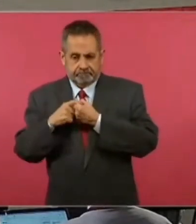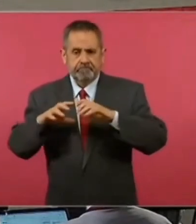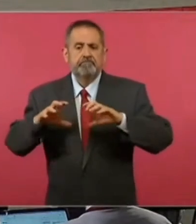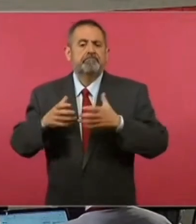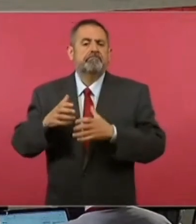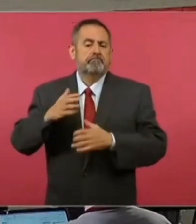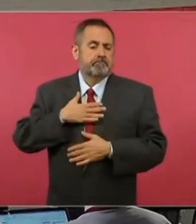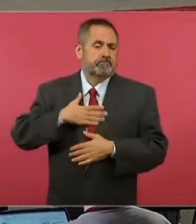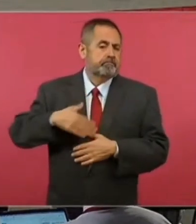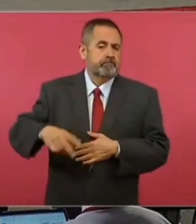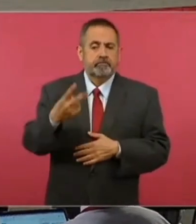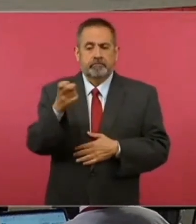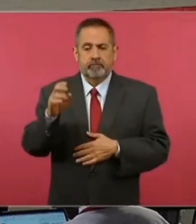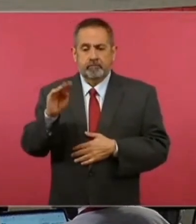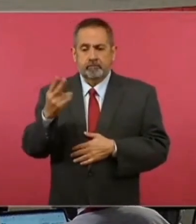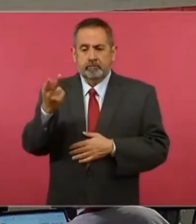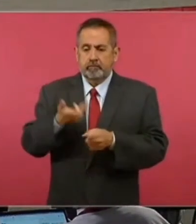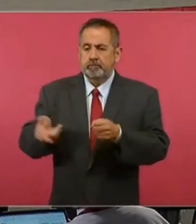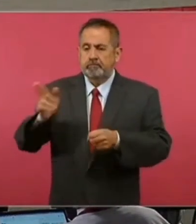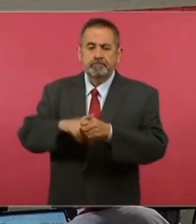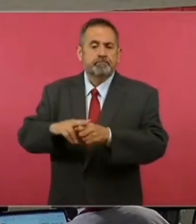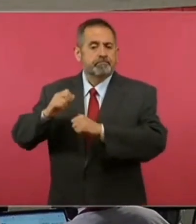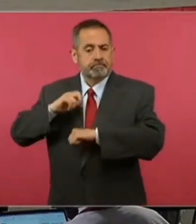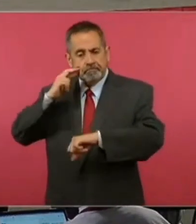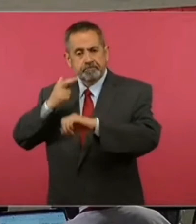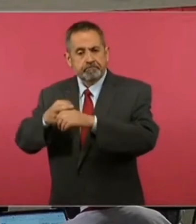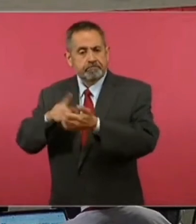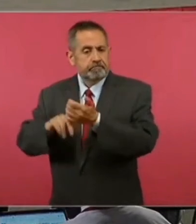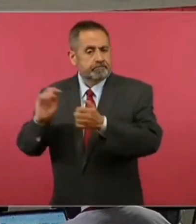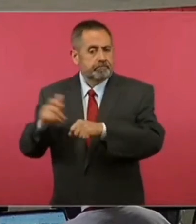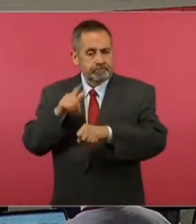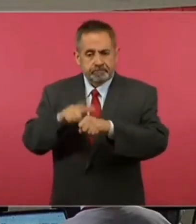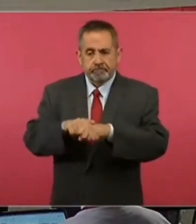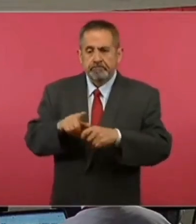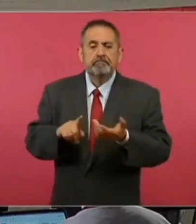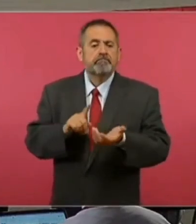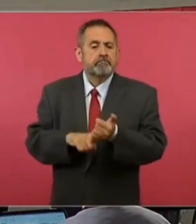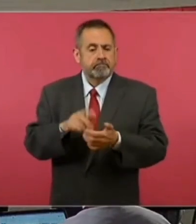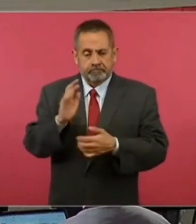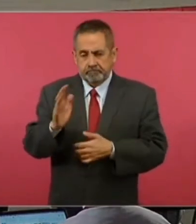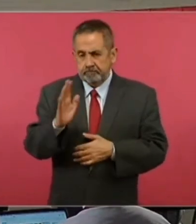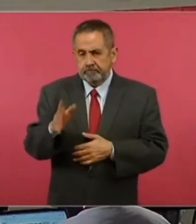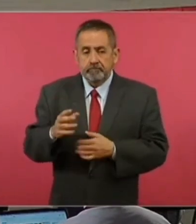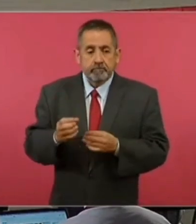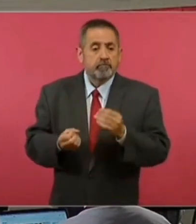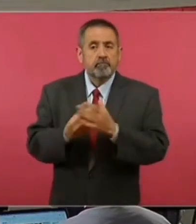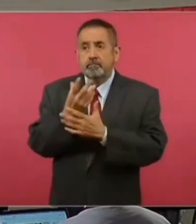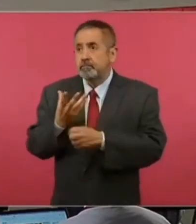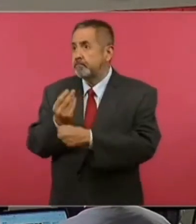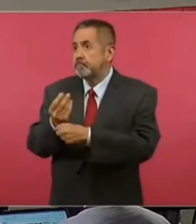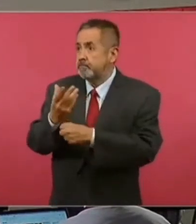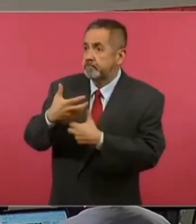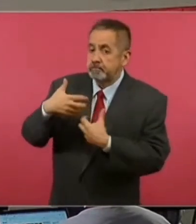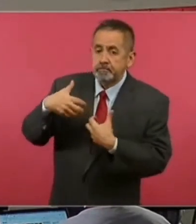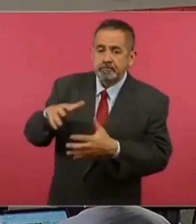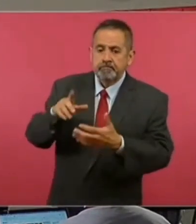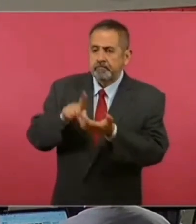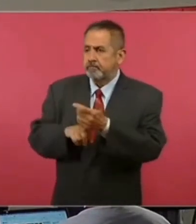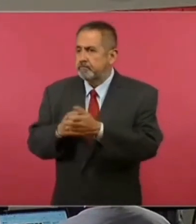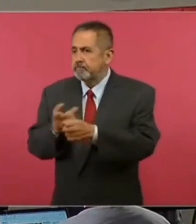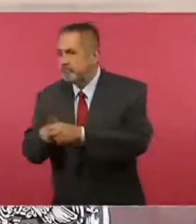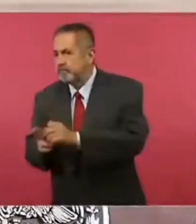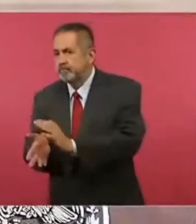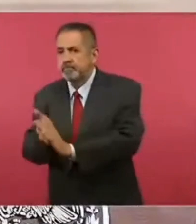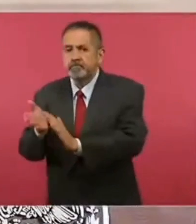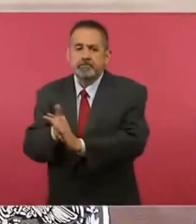cuatro hospitales así como veintiuno unidades de especialidades médicas y se han intervenido e invertido en acciones